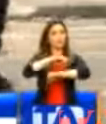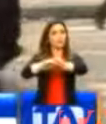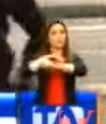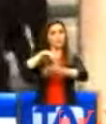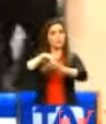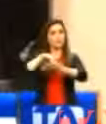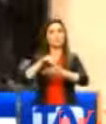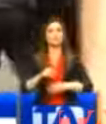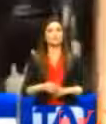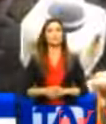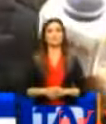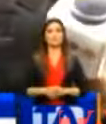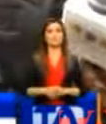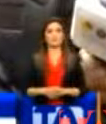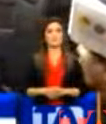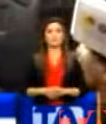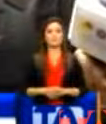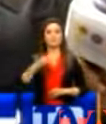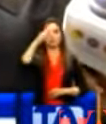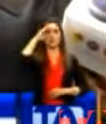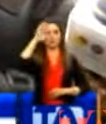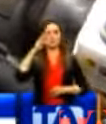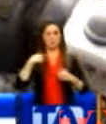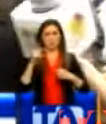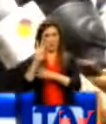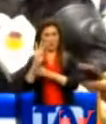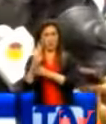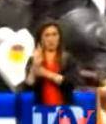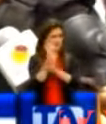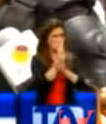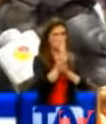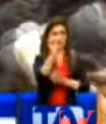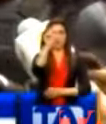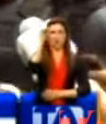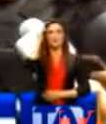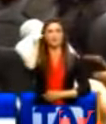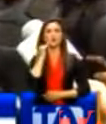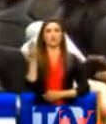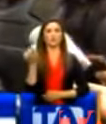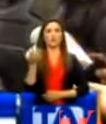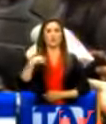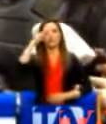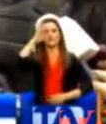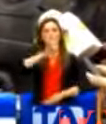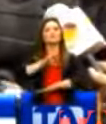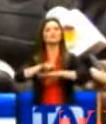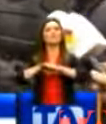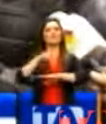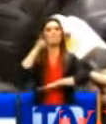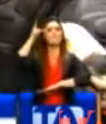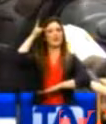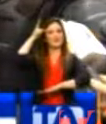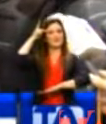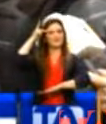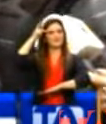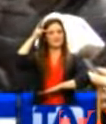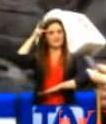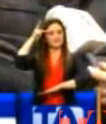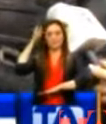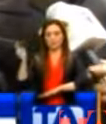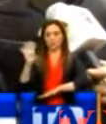detenidos. Yo no puedo como policía cogerles y entregarles a ustedes son menores. Sí, sí. Yo, Policía Nacional, le entrego al menor de